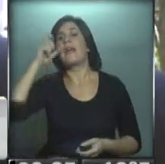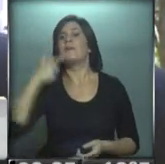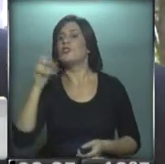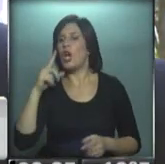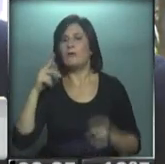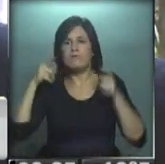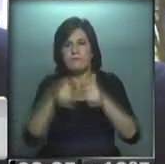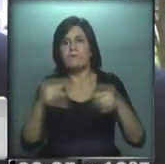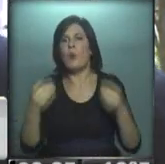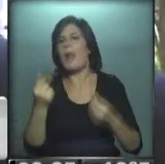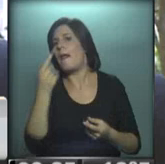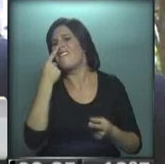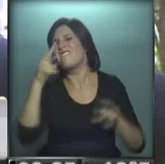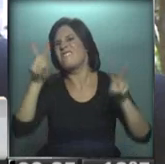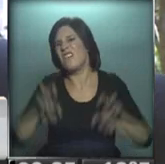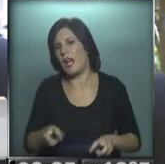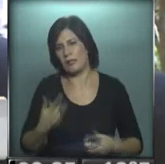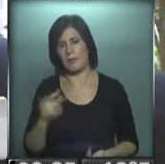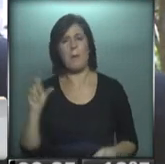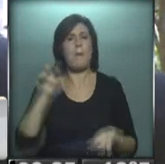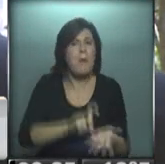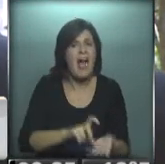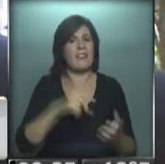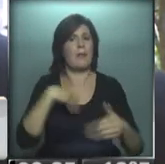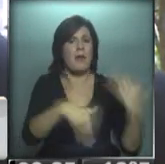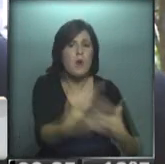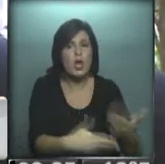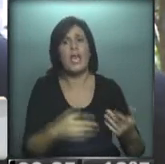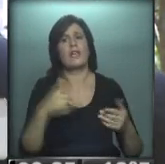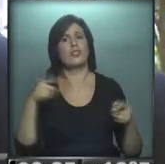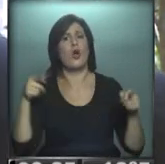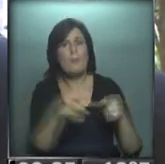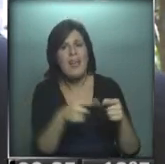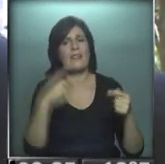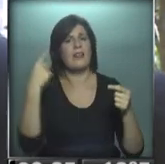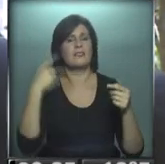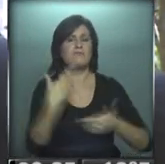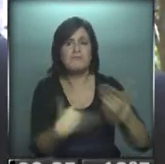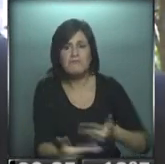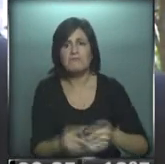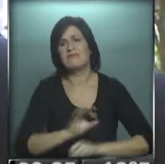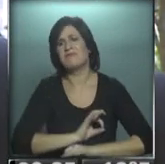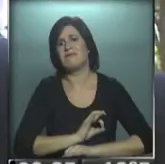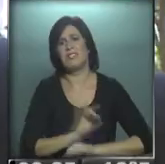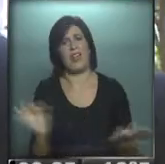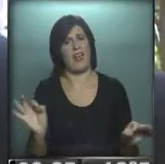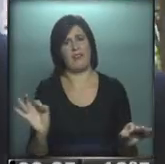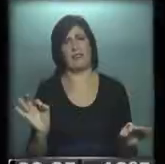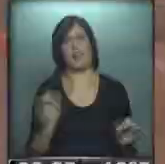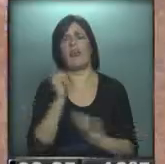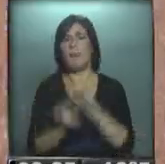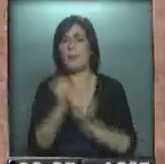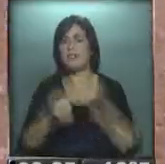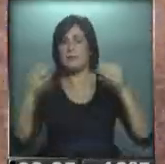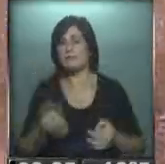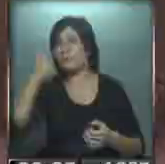fue un negocio típico de inversión con metas a corto, mediano y largo plazo que puede llevar a cabo una empresa petrolera